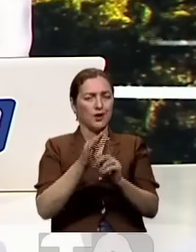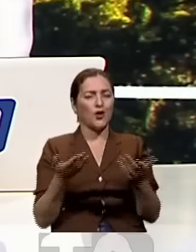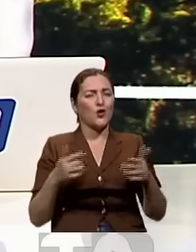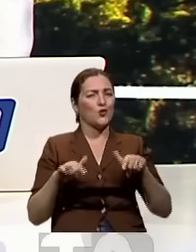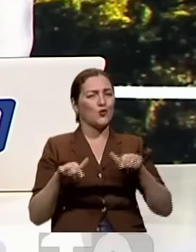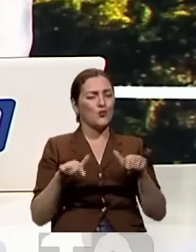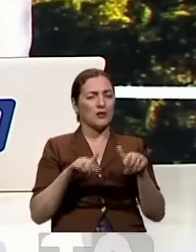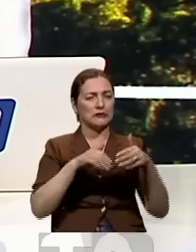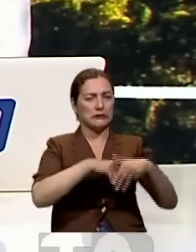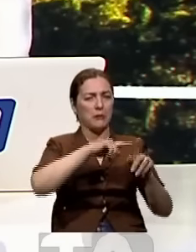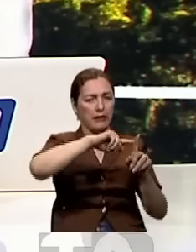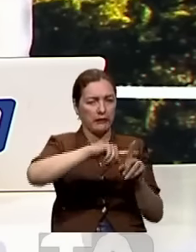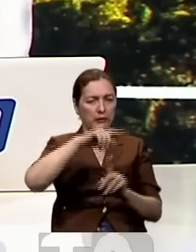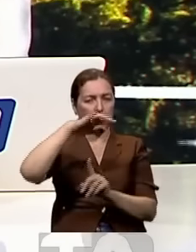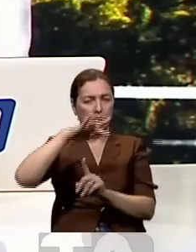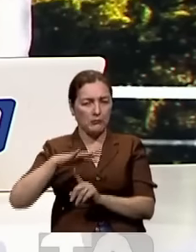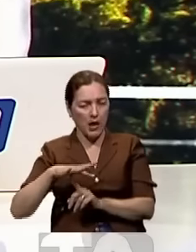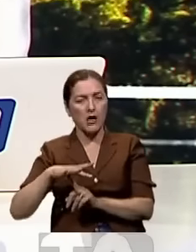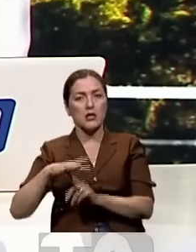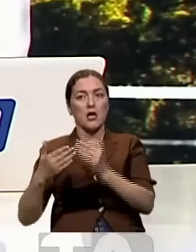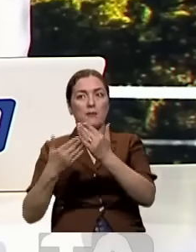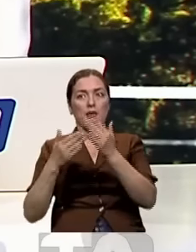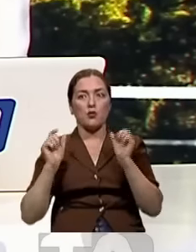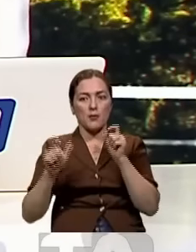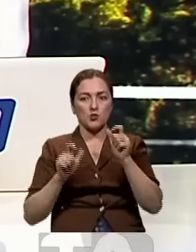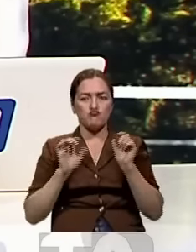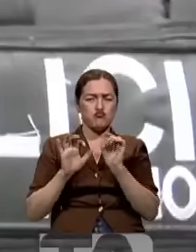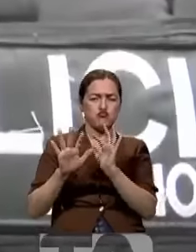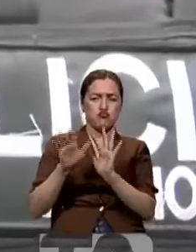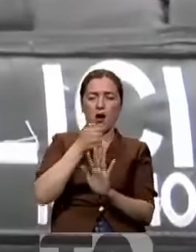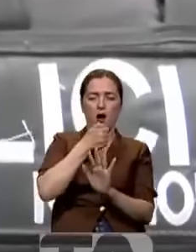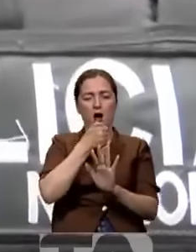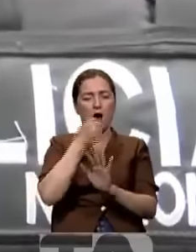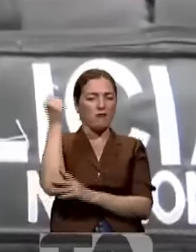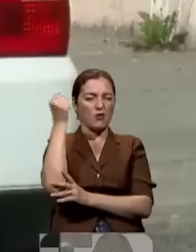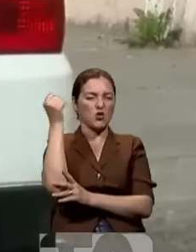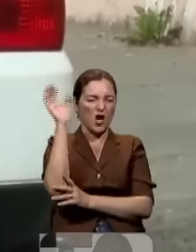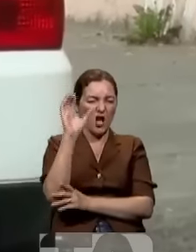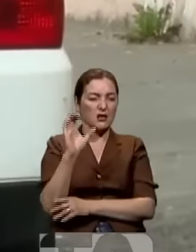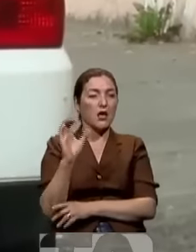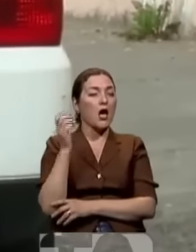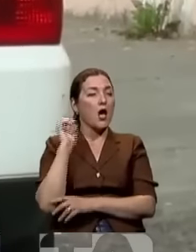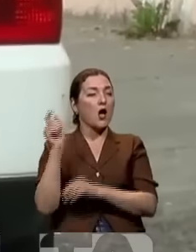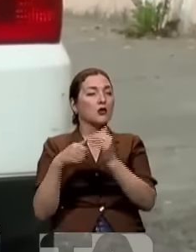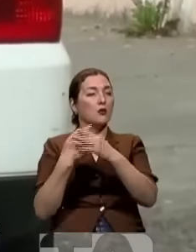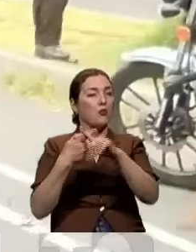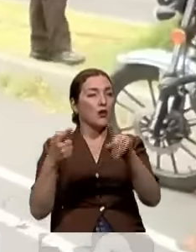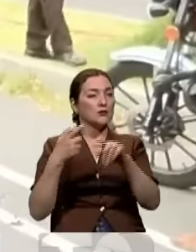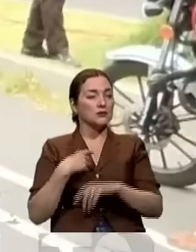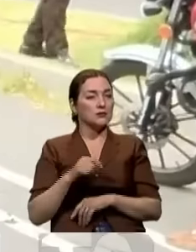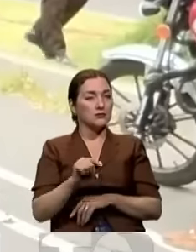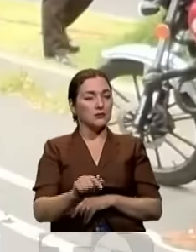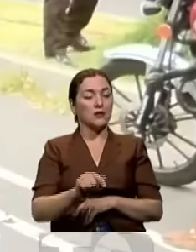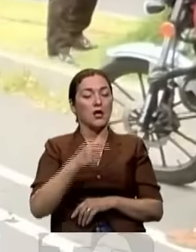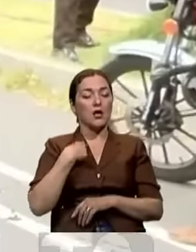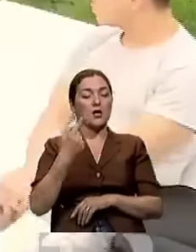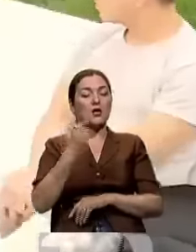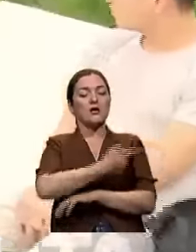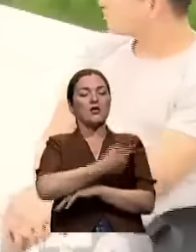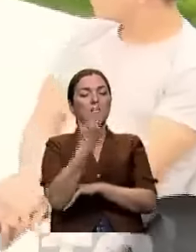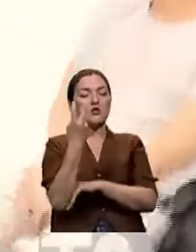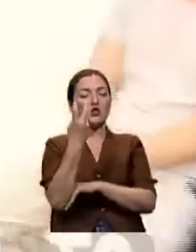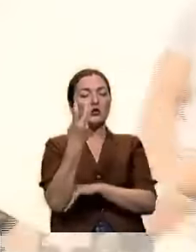en los cementerios, en parques y en eventos masivos. El operativo inició el mediodía de este miércoles 30 de